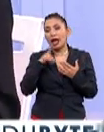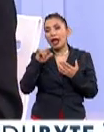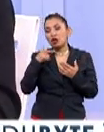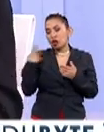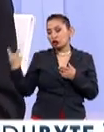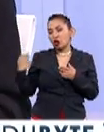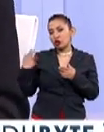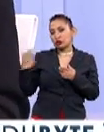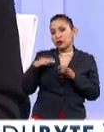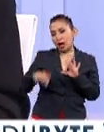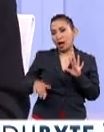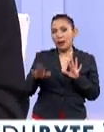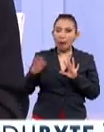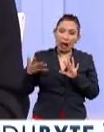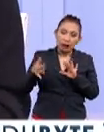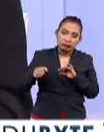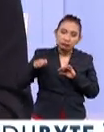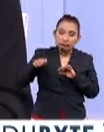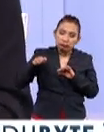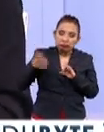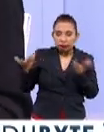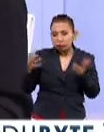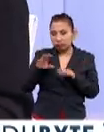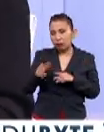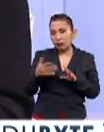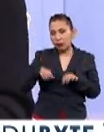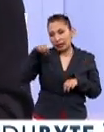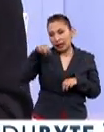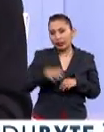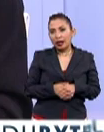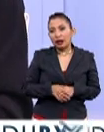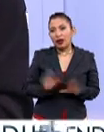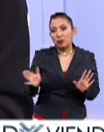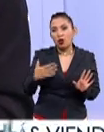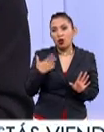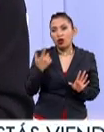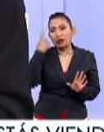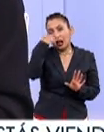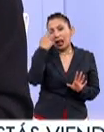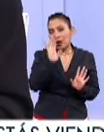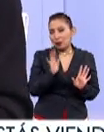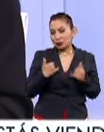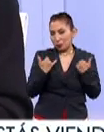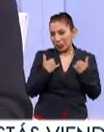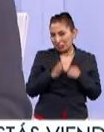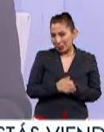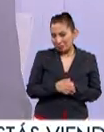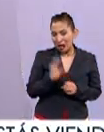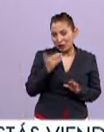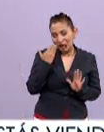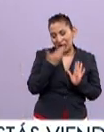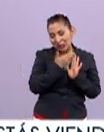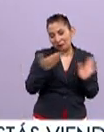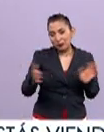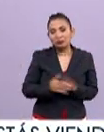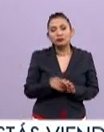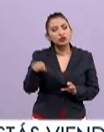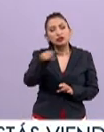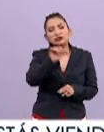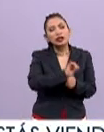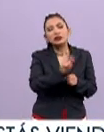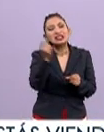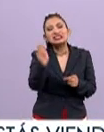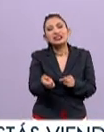Lagunas y yo, que ya llevamos... Un ratín. Somos tragaños, entonces sí, ya llevamos un rato. ¿Y a ustedes como actores